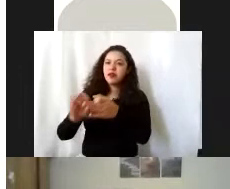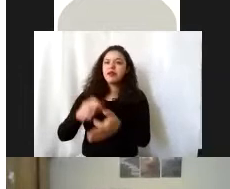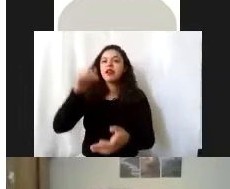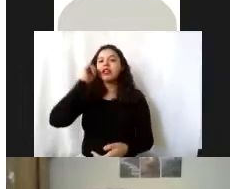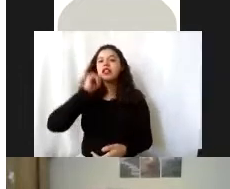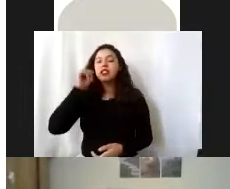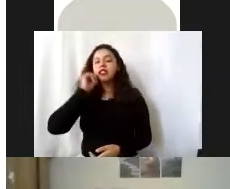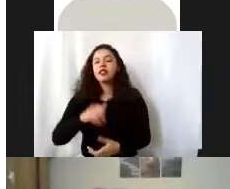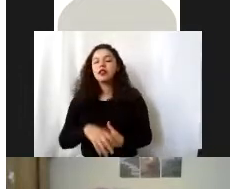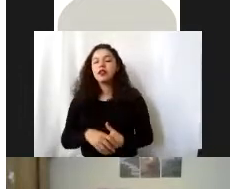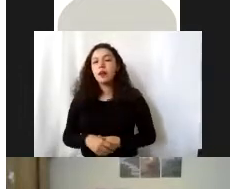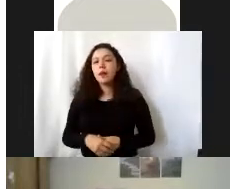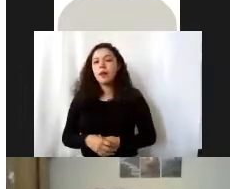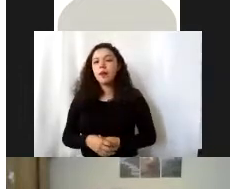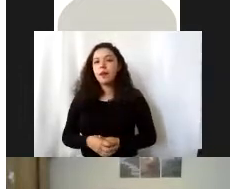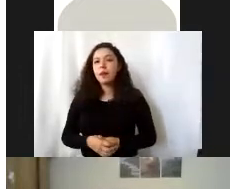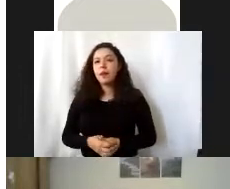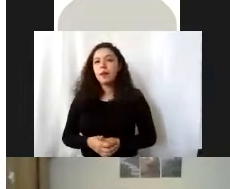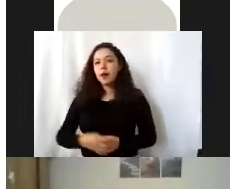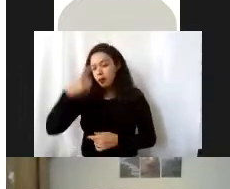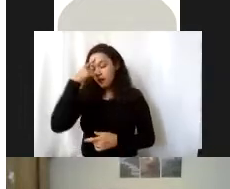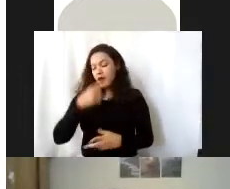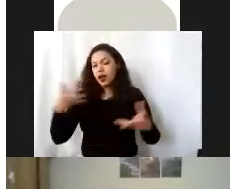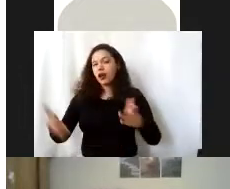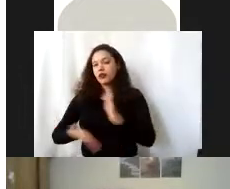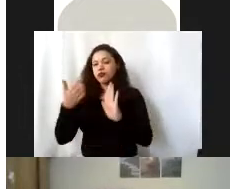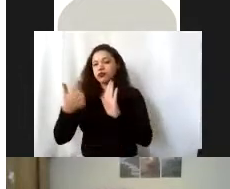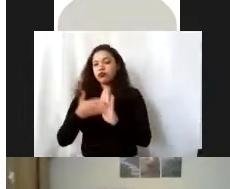la construcción